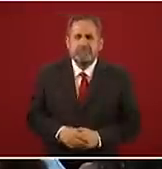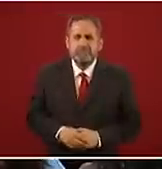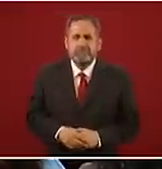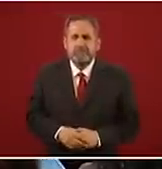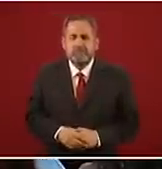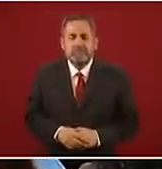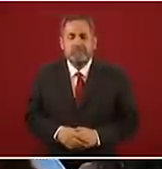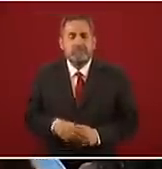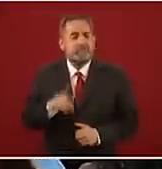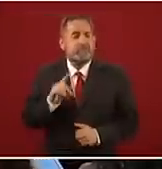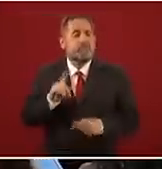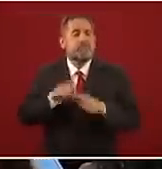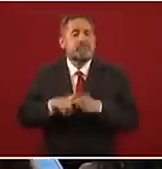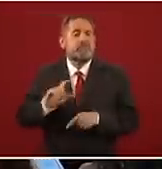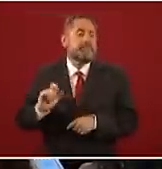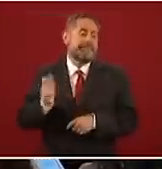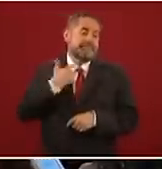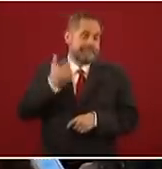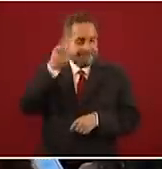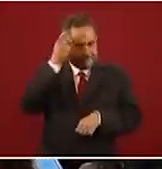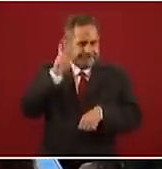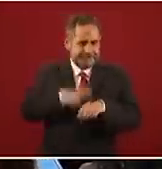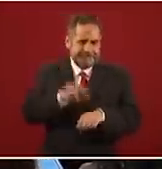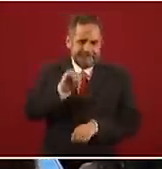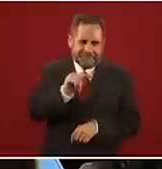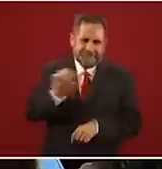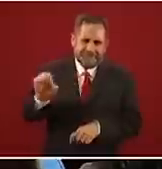¿Quiénes fueron directores del ISSSTE?